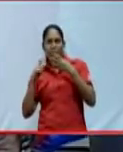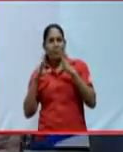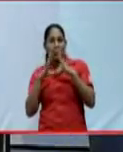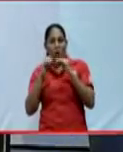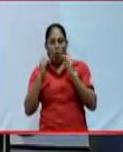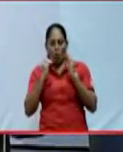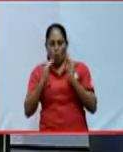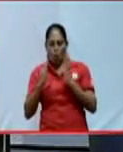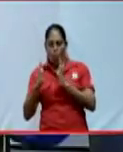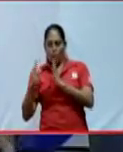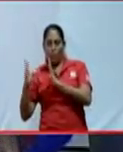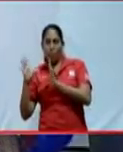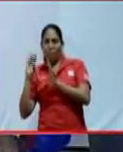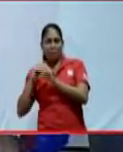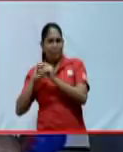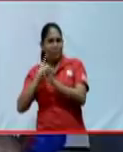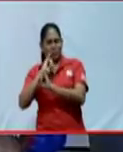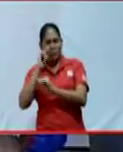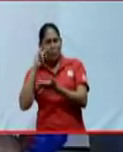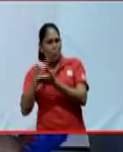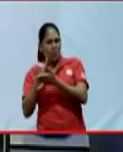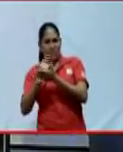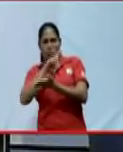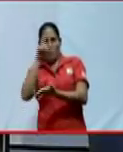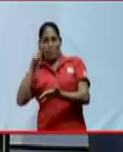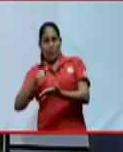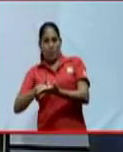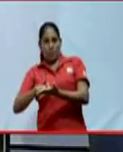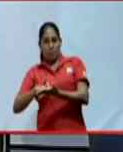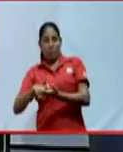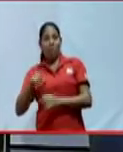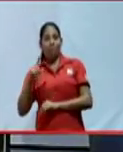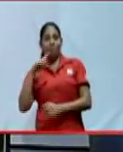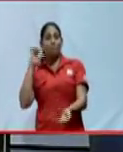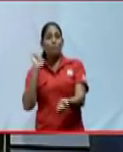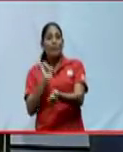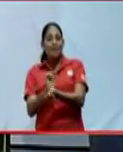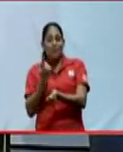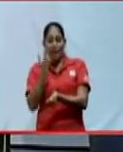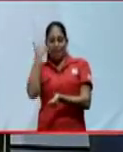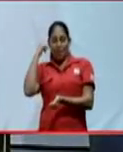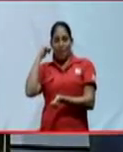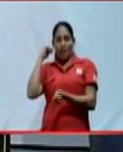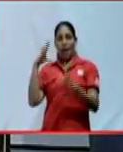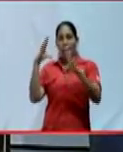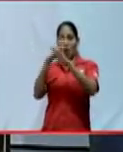en la madrugada y hoy. Están presos los conjurados.